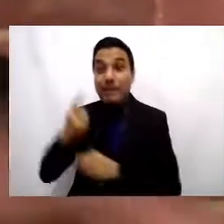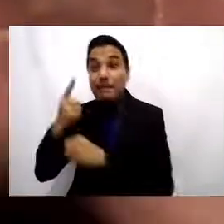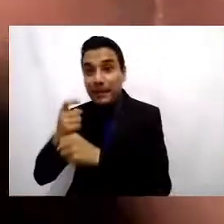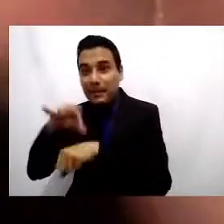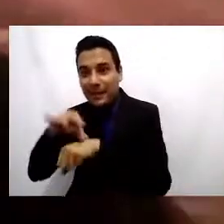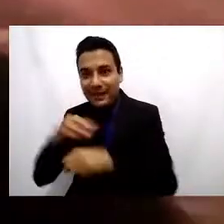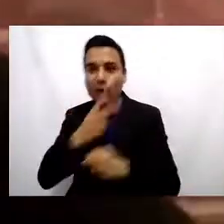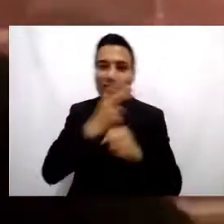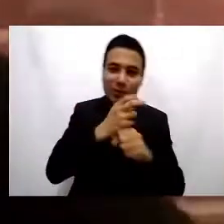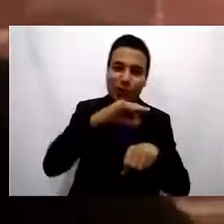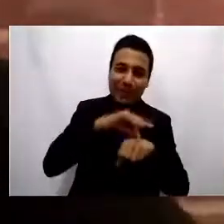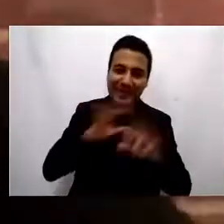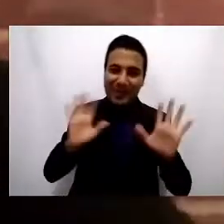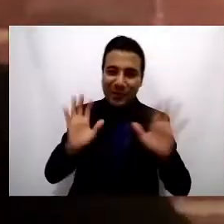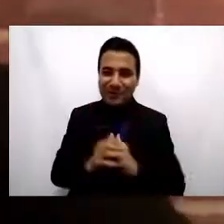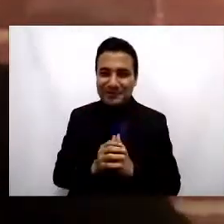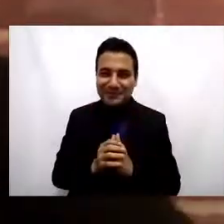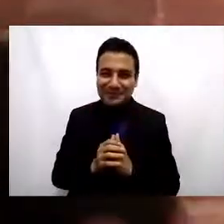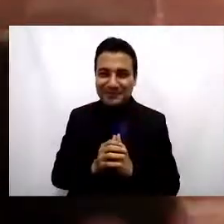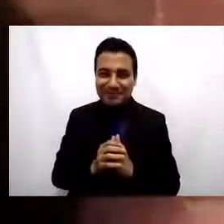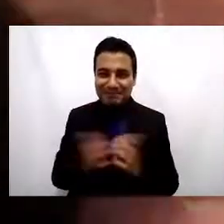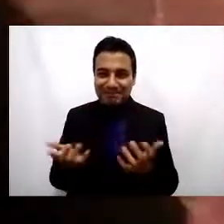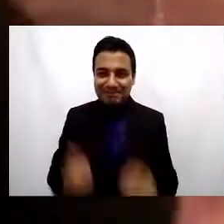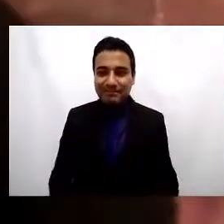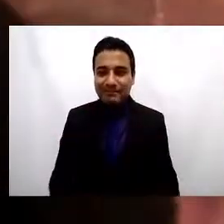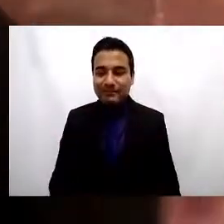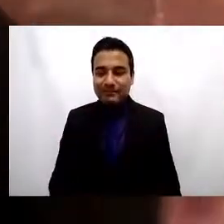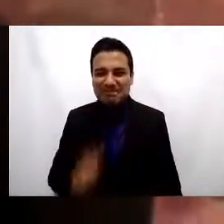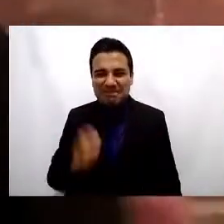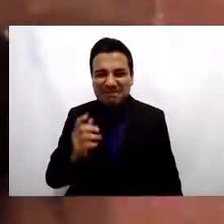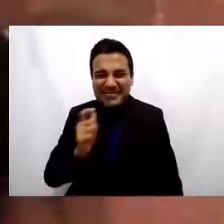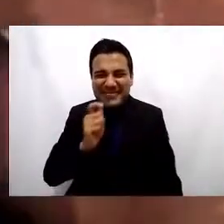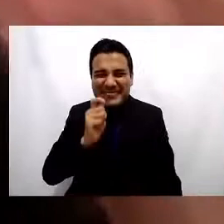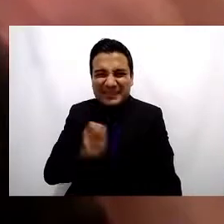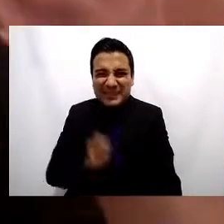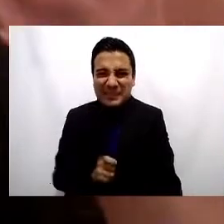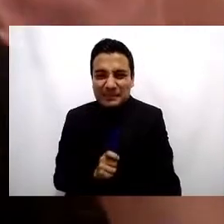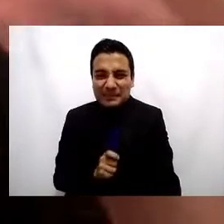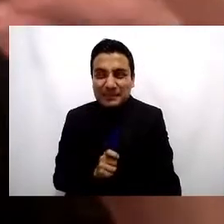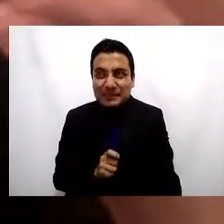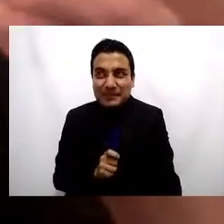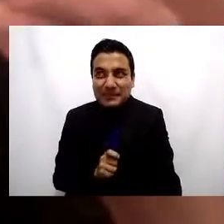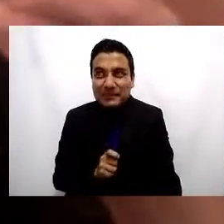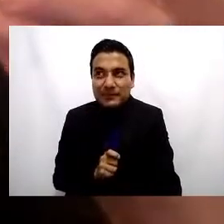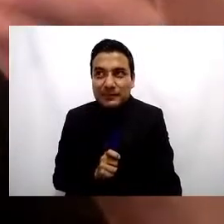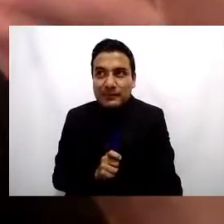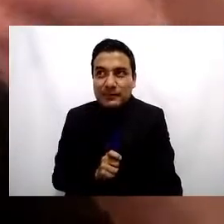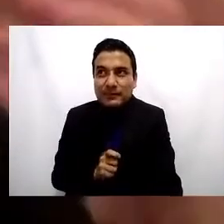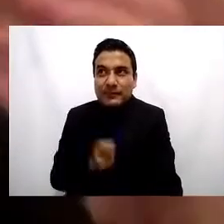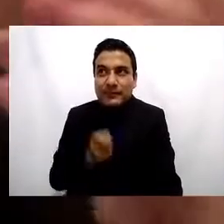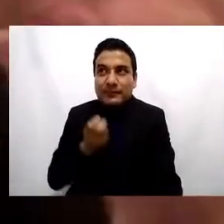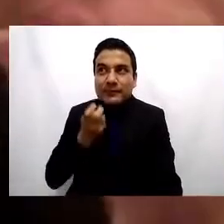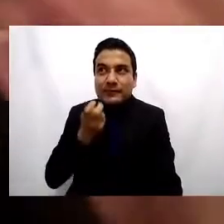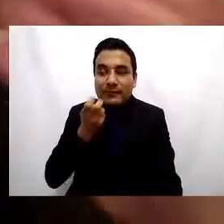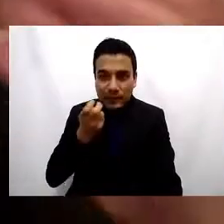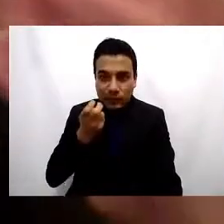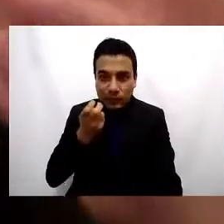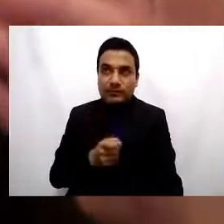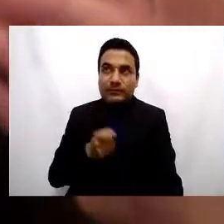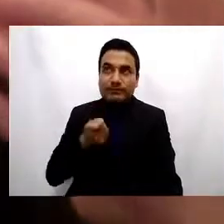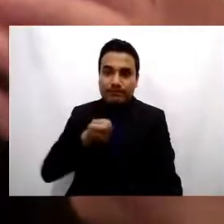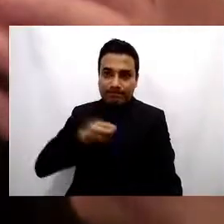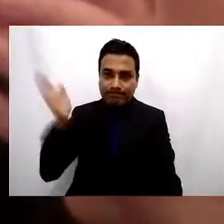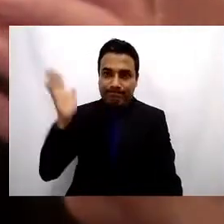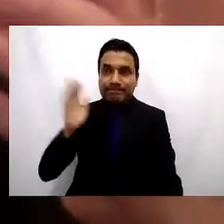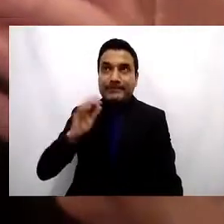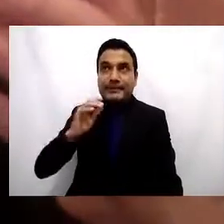Y el Willy Ching siguió siendo consultado. ¿Qué es esto? Esta es la sabiduría poética, o en todo caso, la sabiduría